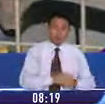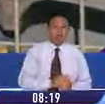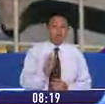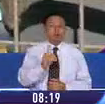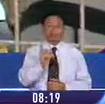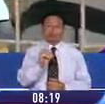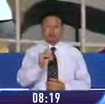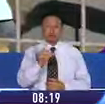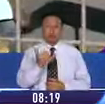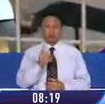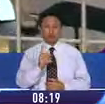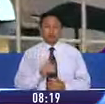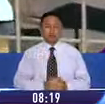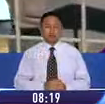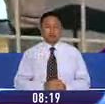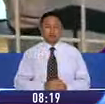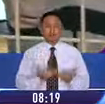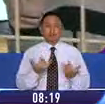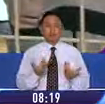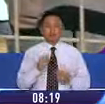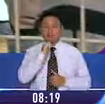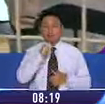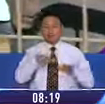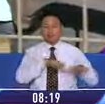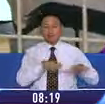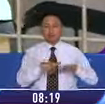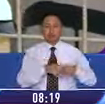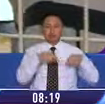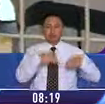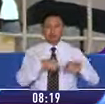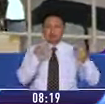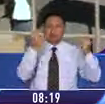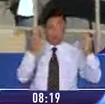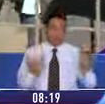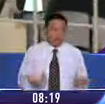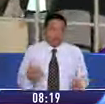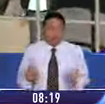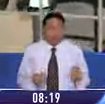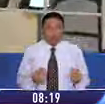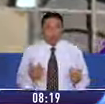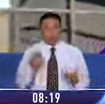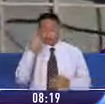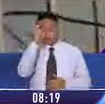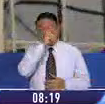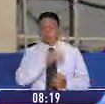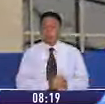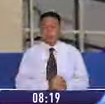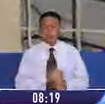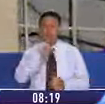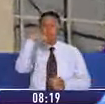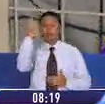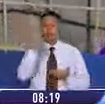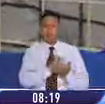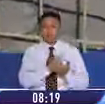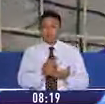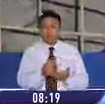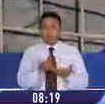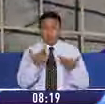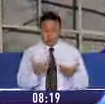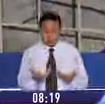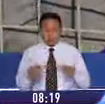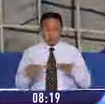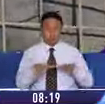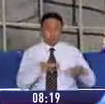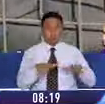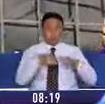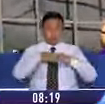pretensiones? No, eso no. Todavía estamos coordinando esto, todo esto es tan rápido que es medio complejo, ¿no? O sea, desde la próxima semana se hará una coordinación